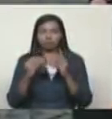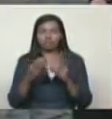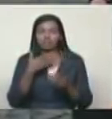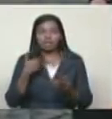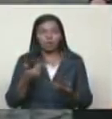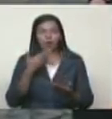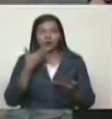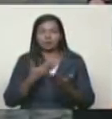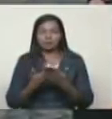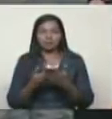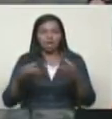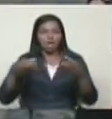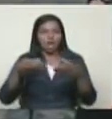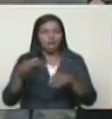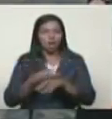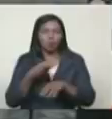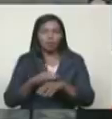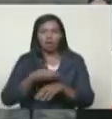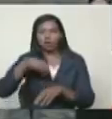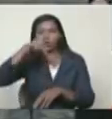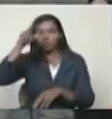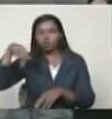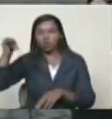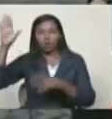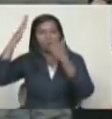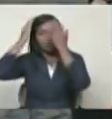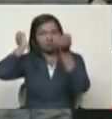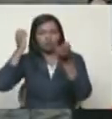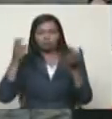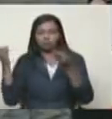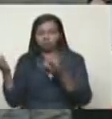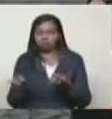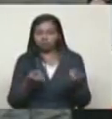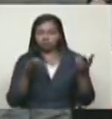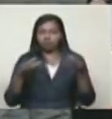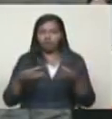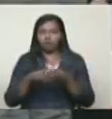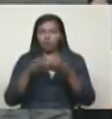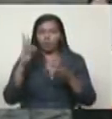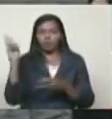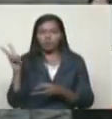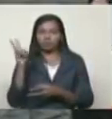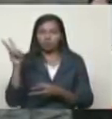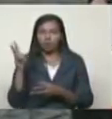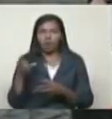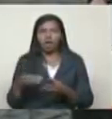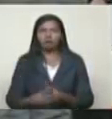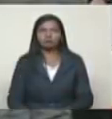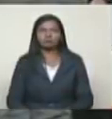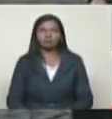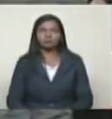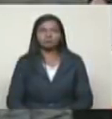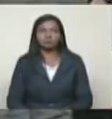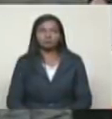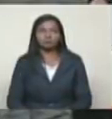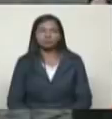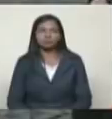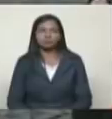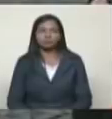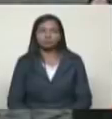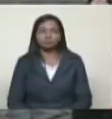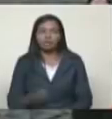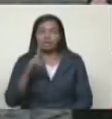al gobierno de Noruega, a su canciller, que recibieron a nuestra delegación, a la delegación venezolana, y que